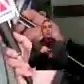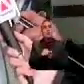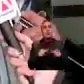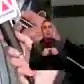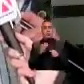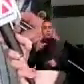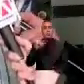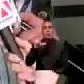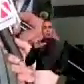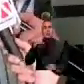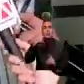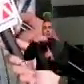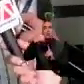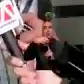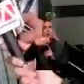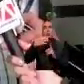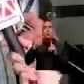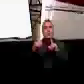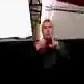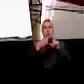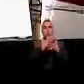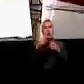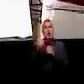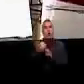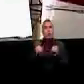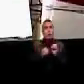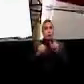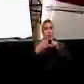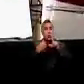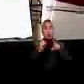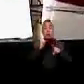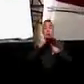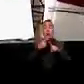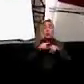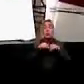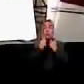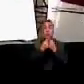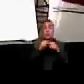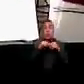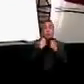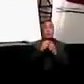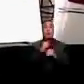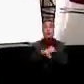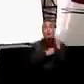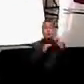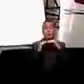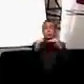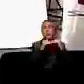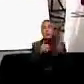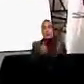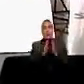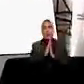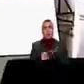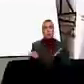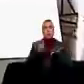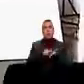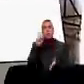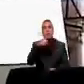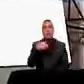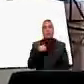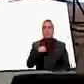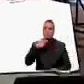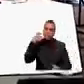legislatura de forma virtual desde su oficina su ex bancada la izquierda democrática insiste en que debe